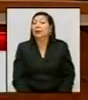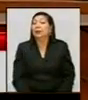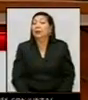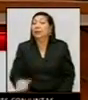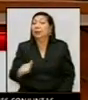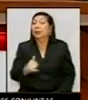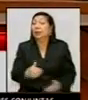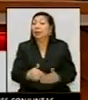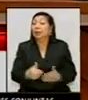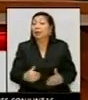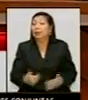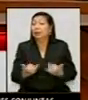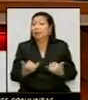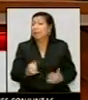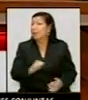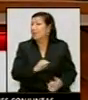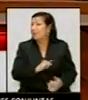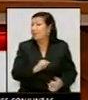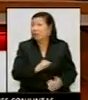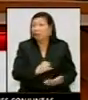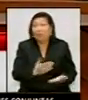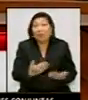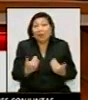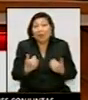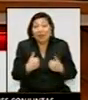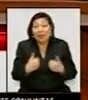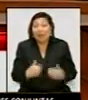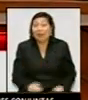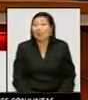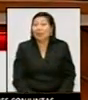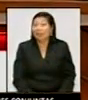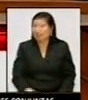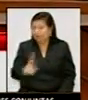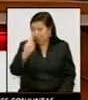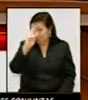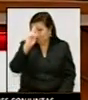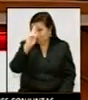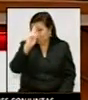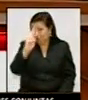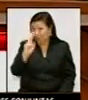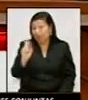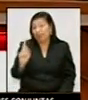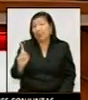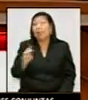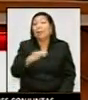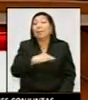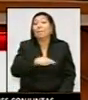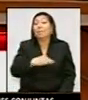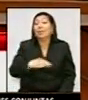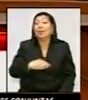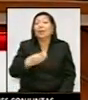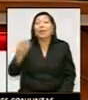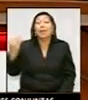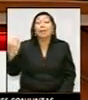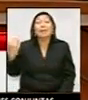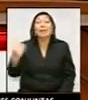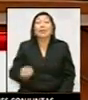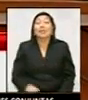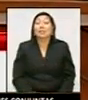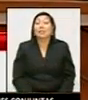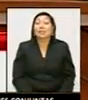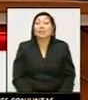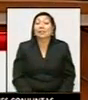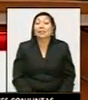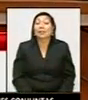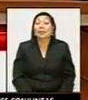colegas anteriores, esta institución merece el respeto correspondiente de cada ministro. La vez pasada, presidente, en la sesión